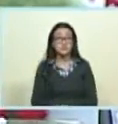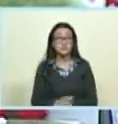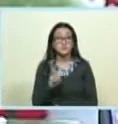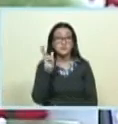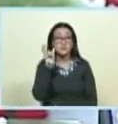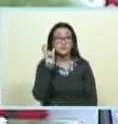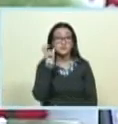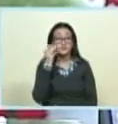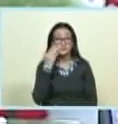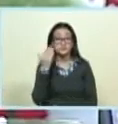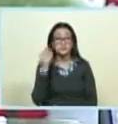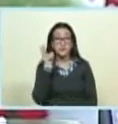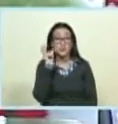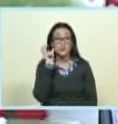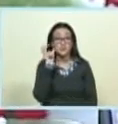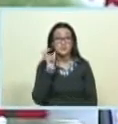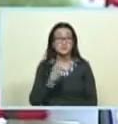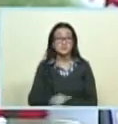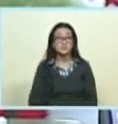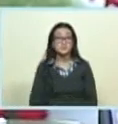escúcheme.